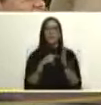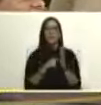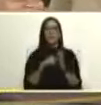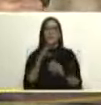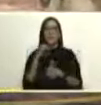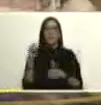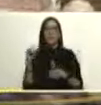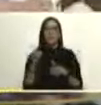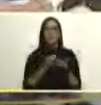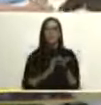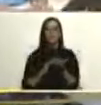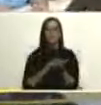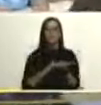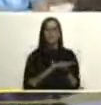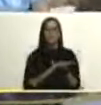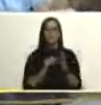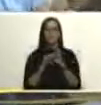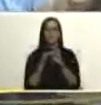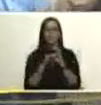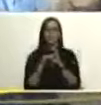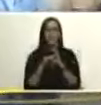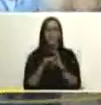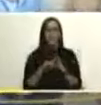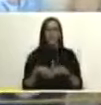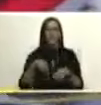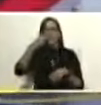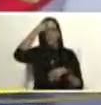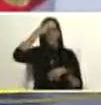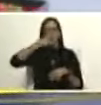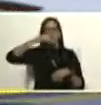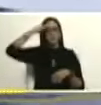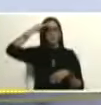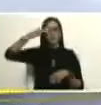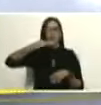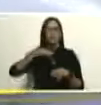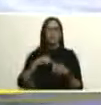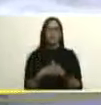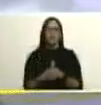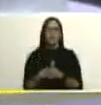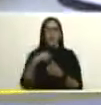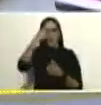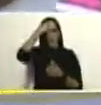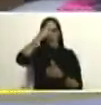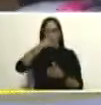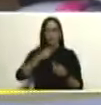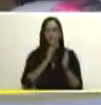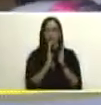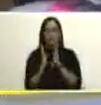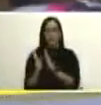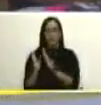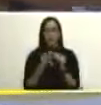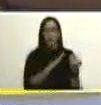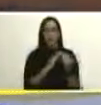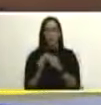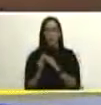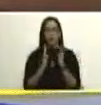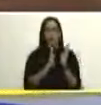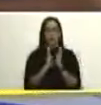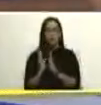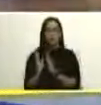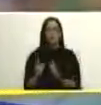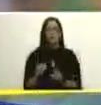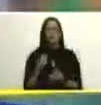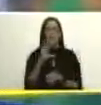sido recuperadas en unidad cívico-militar, la Fuerza Armada, el pueblo organizado, las comunidades organizadas y las 500 que nos